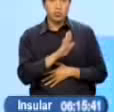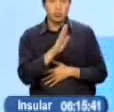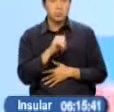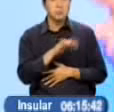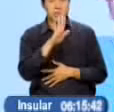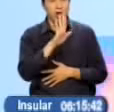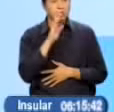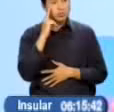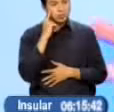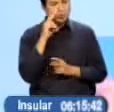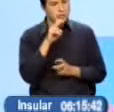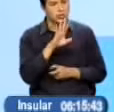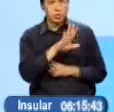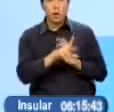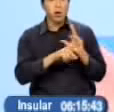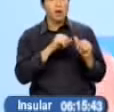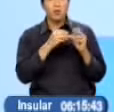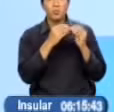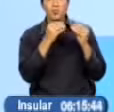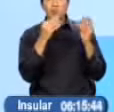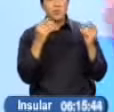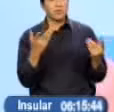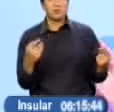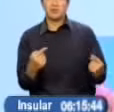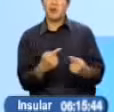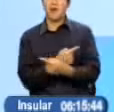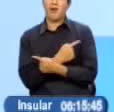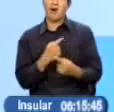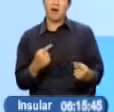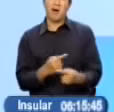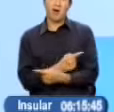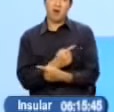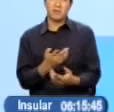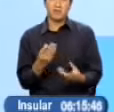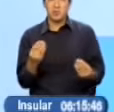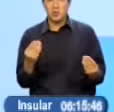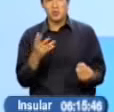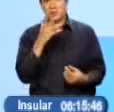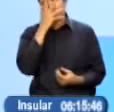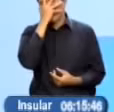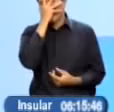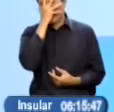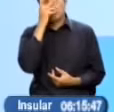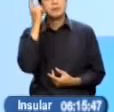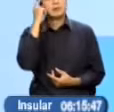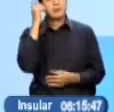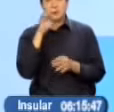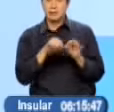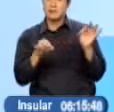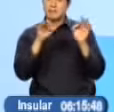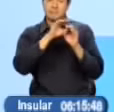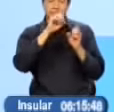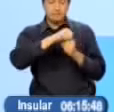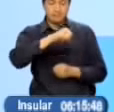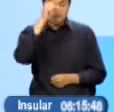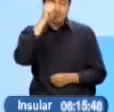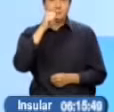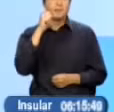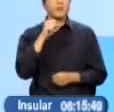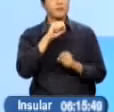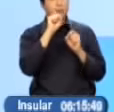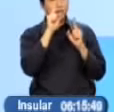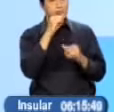investigaciones de corrupción enfrenta hay una gran ironía y una paradoja hay un cinismo porque creo que que develará en este momento y terminó con los